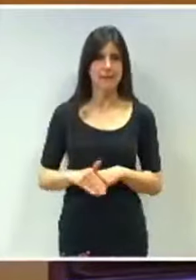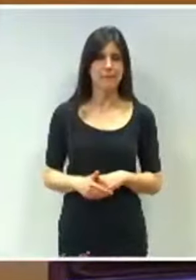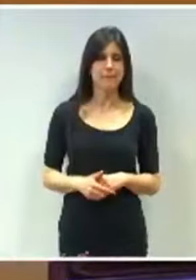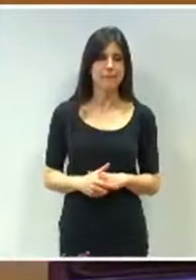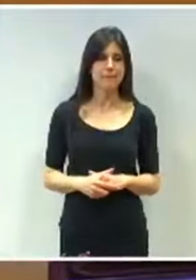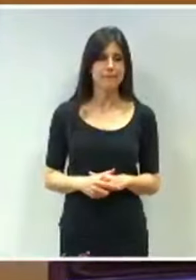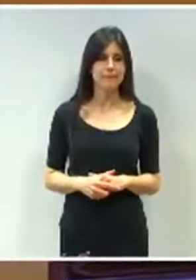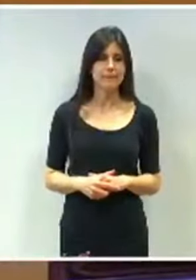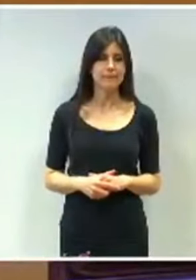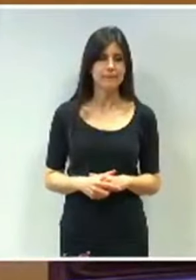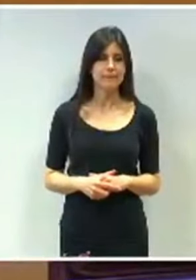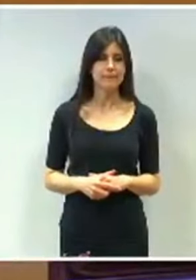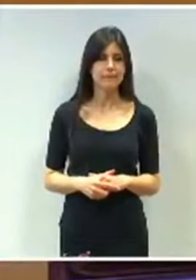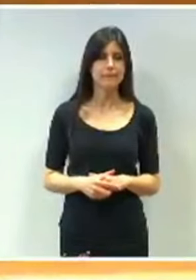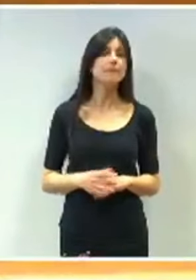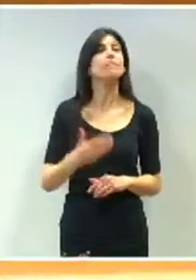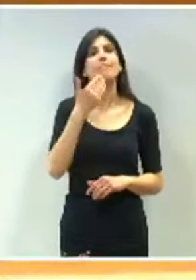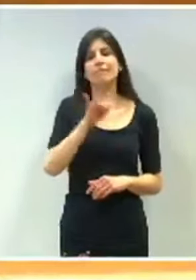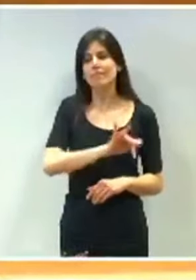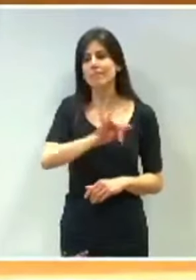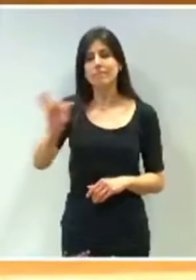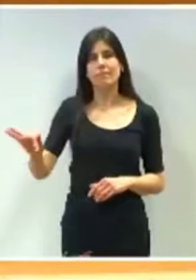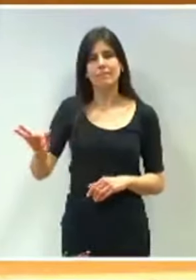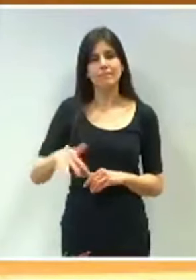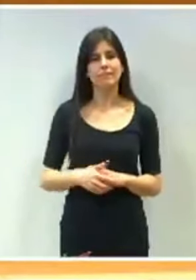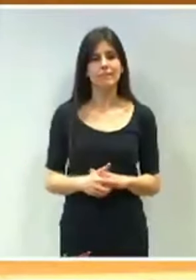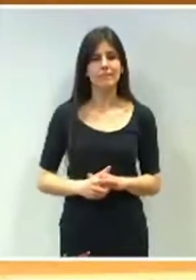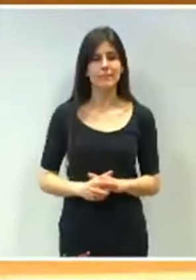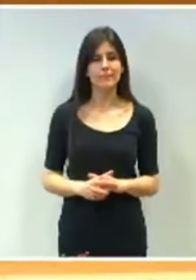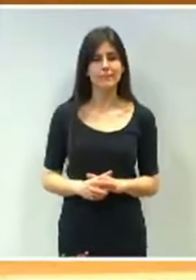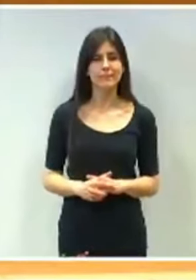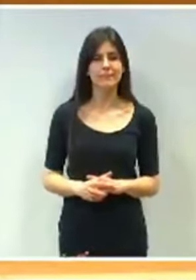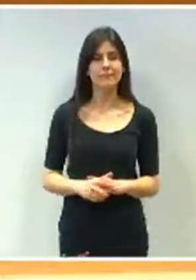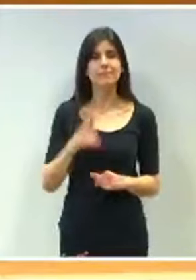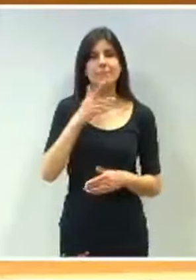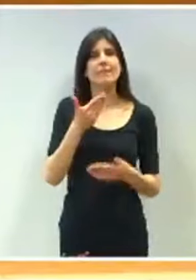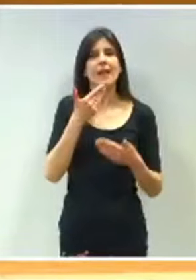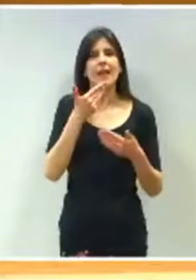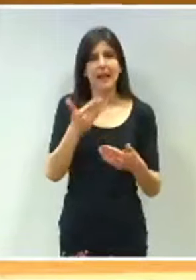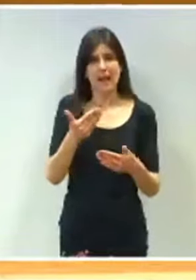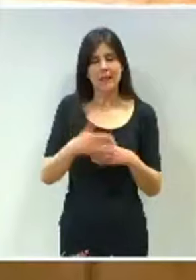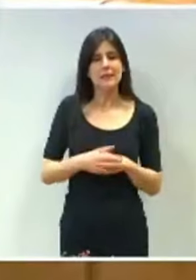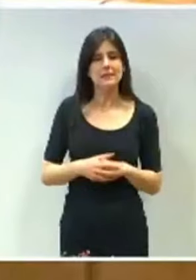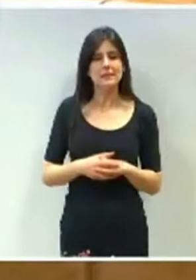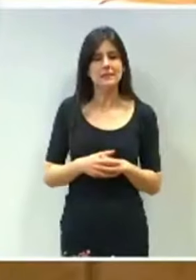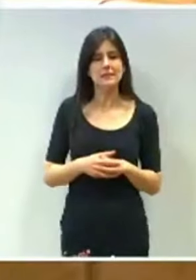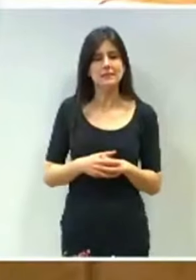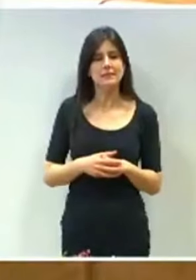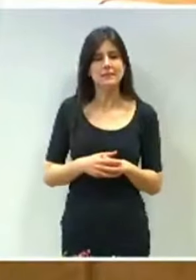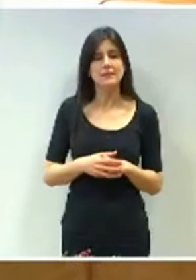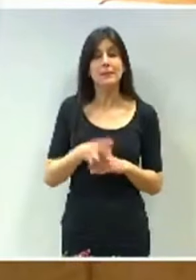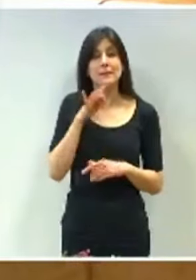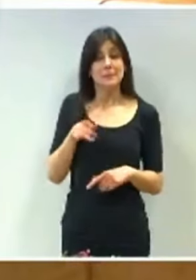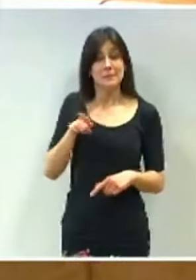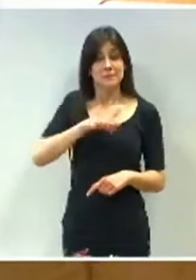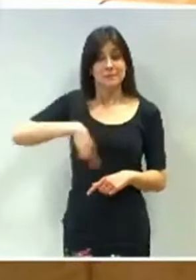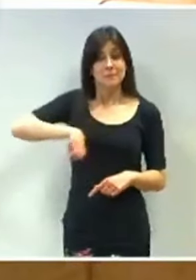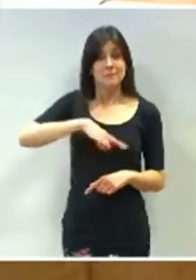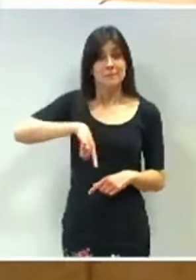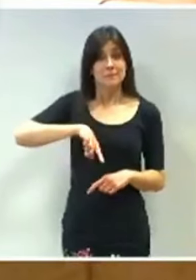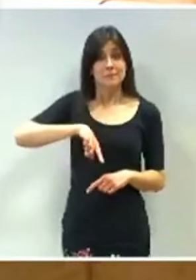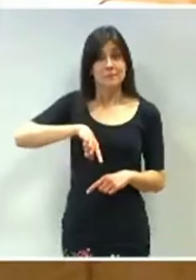reproducida Gracias señoría señor ministro Gracias señor presidente mire nosotros